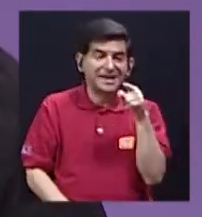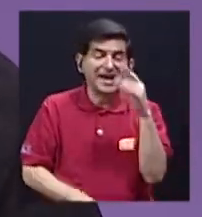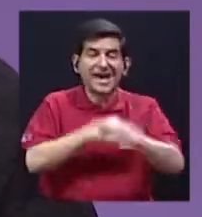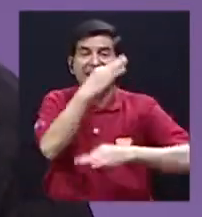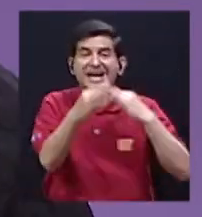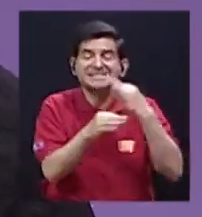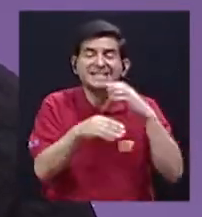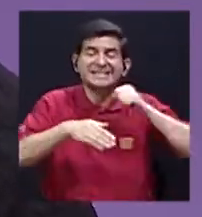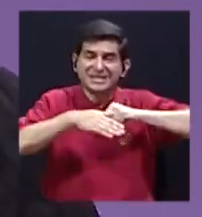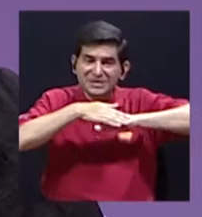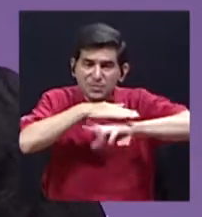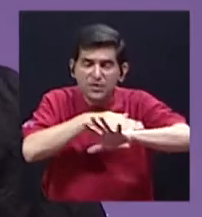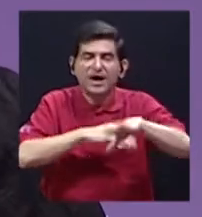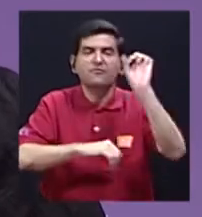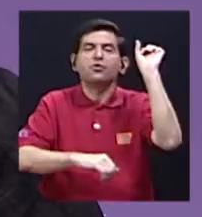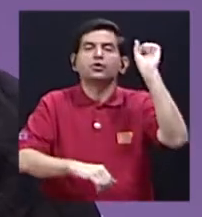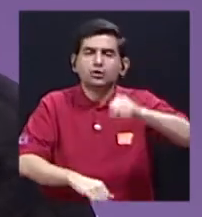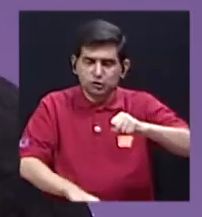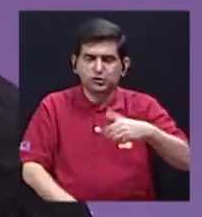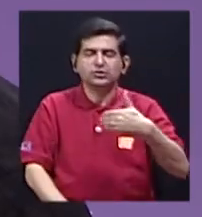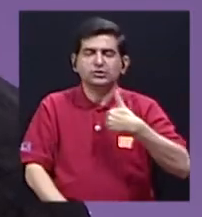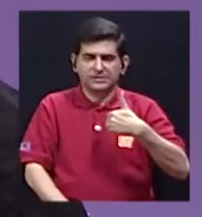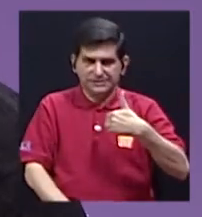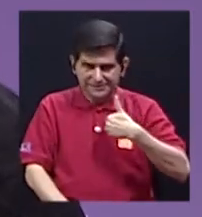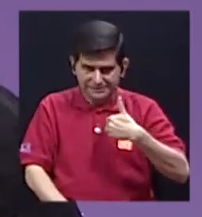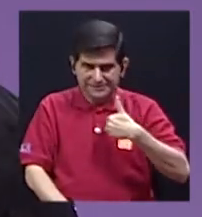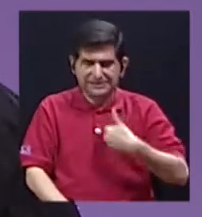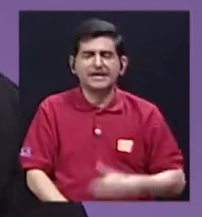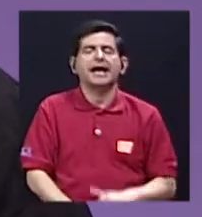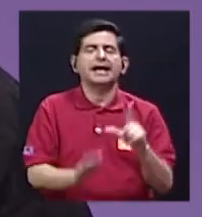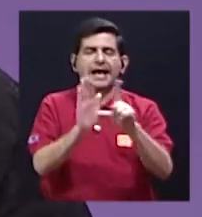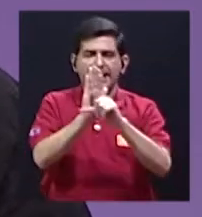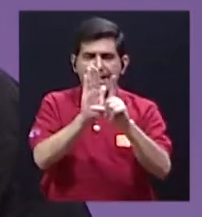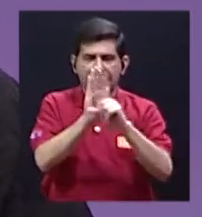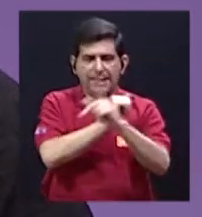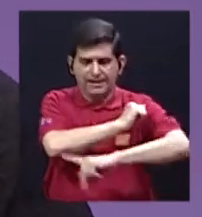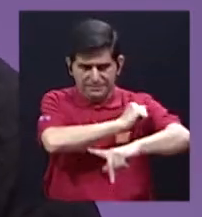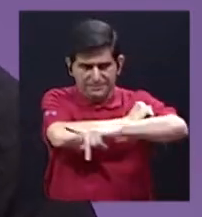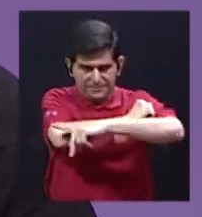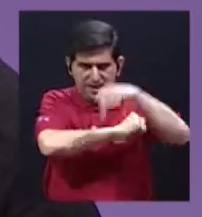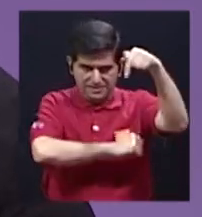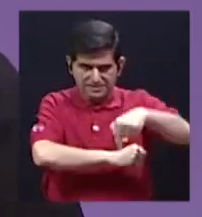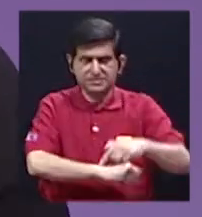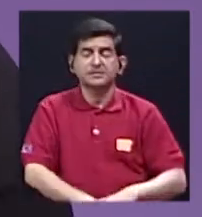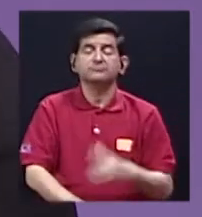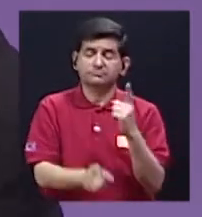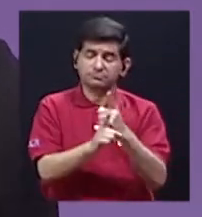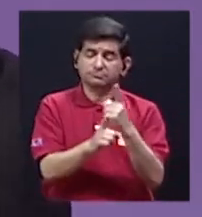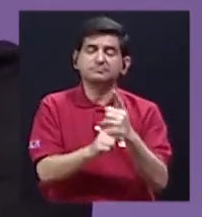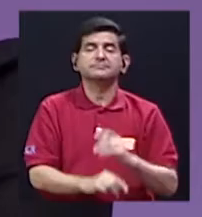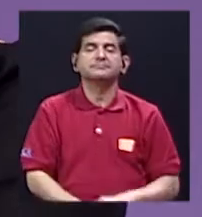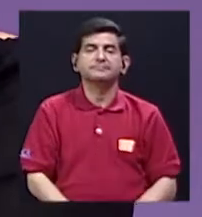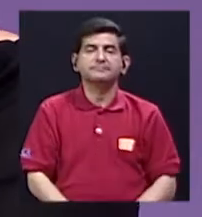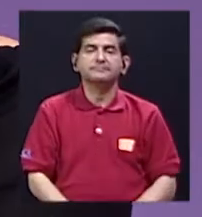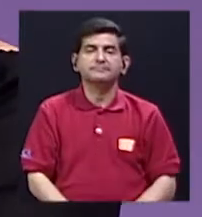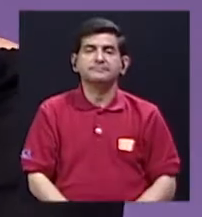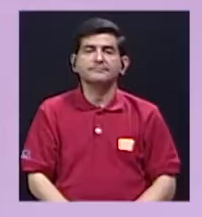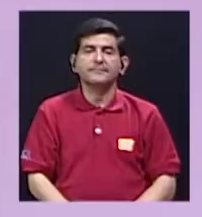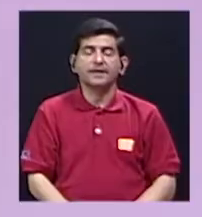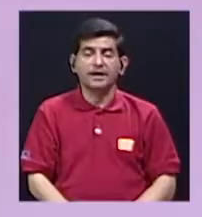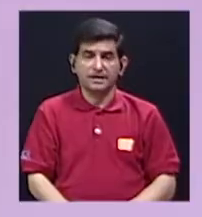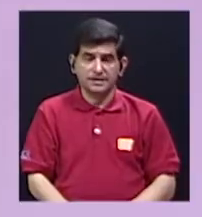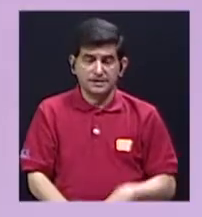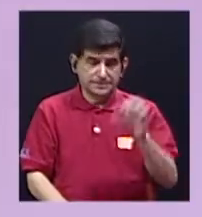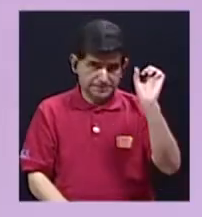de aborto que sí lícito en nuestro país exactamente ahí efectivamente